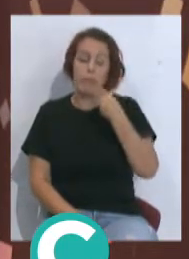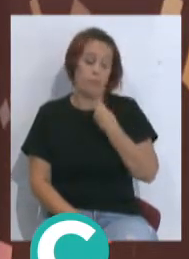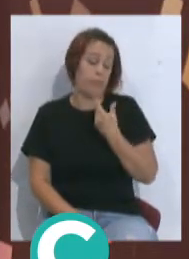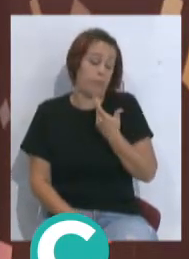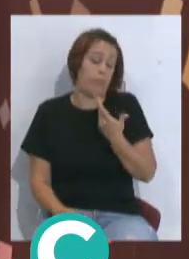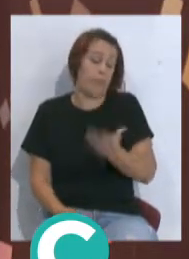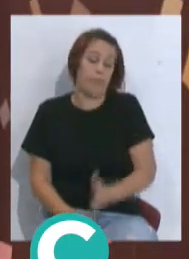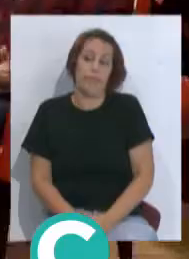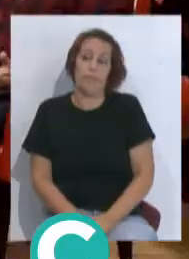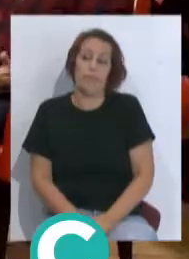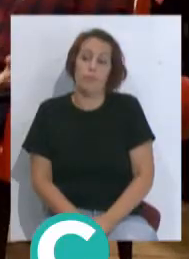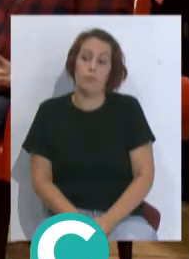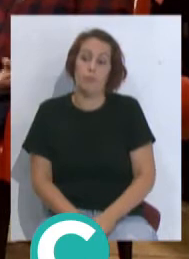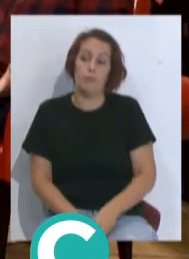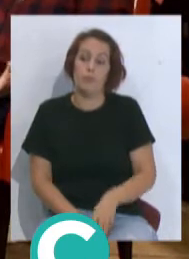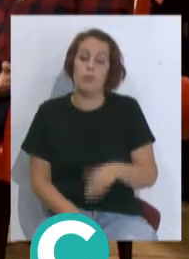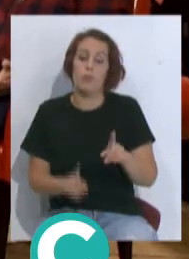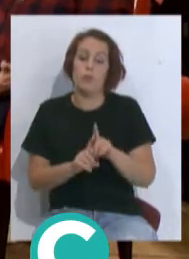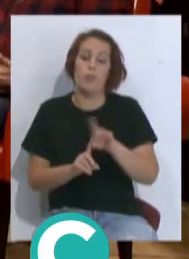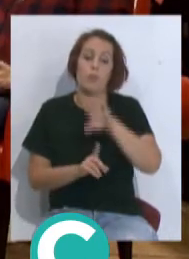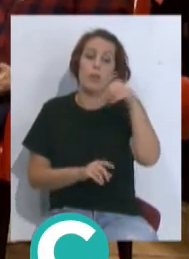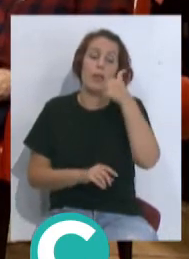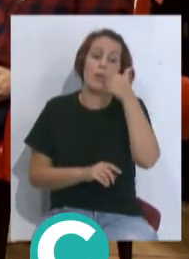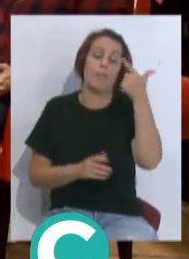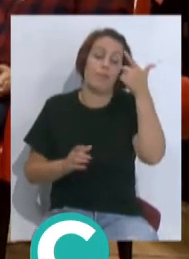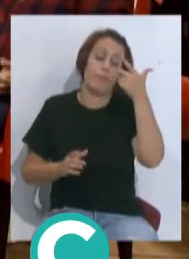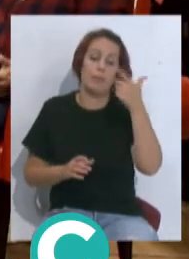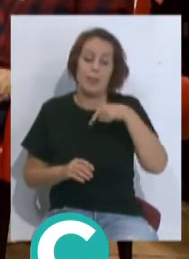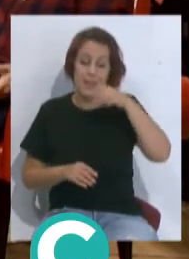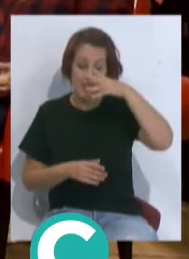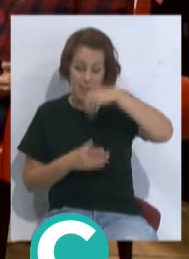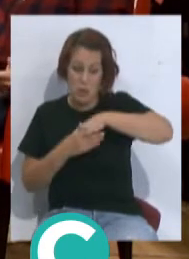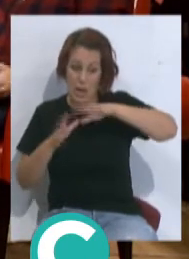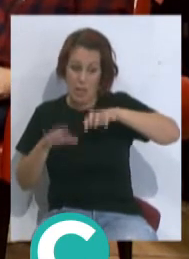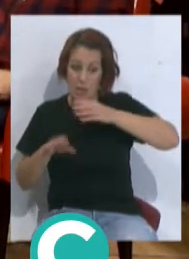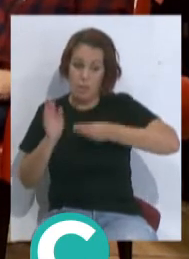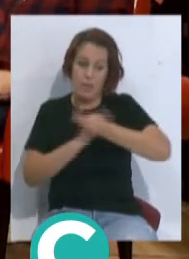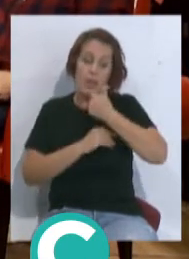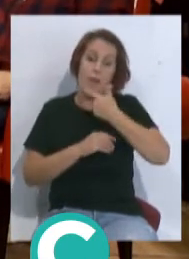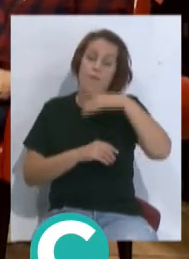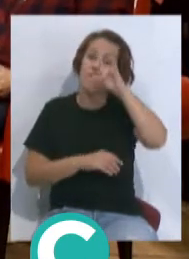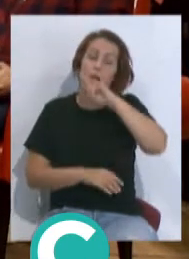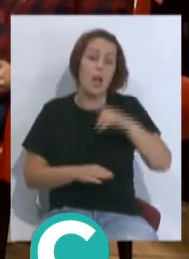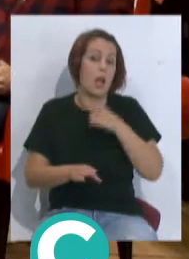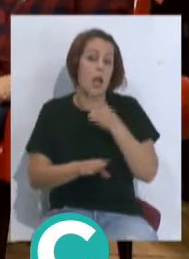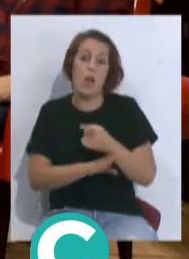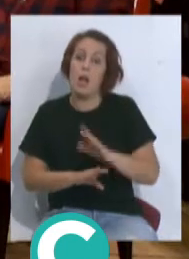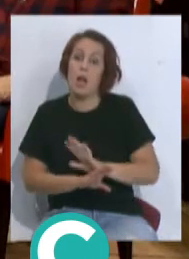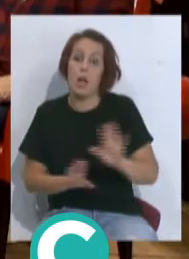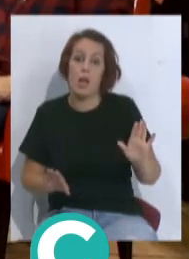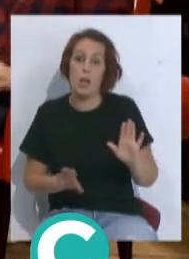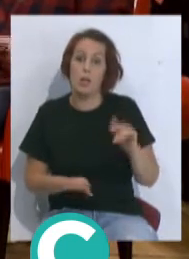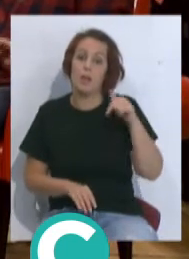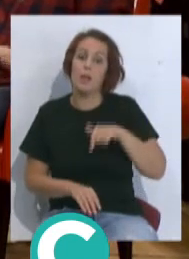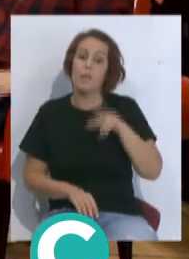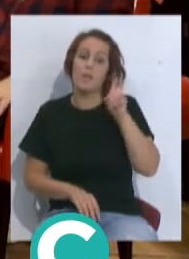¿no? Para todas las opiniones, el de fuera dirá eso, el de dentro dirá que este es el concurso del Falla y el concurso de